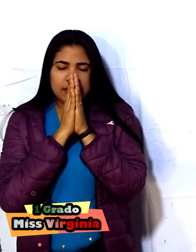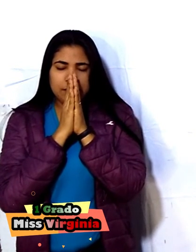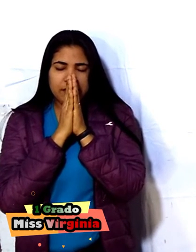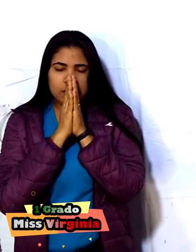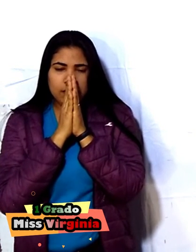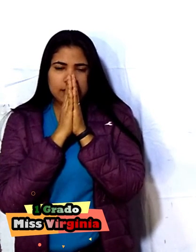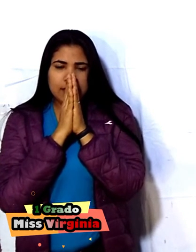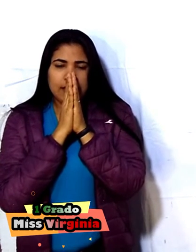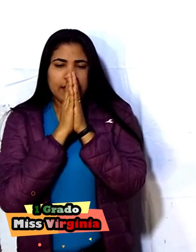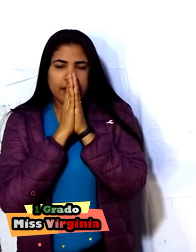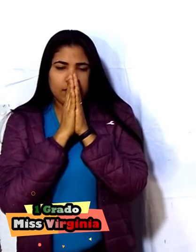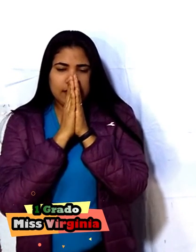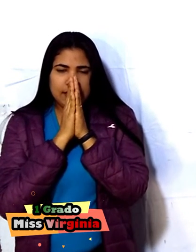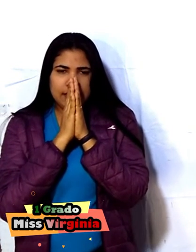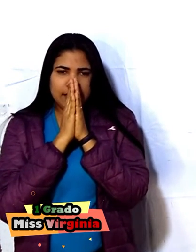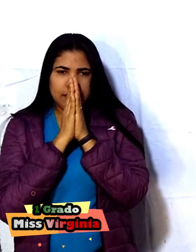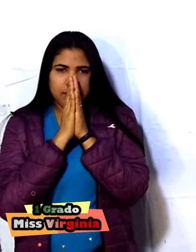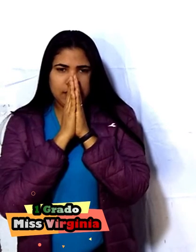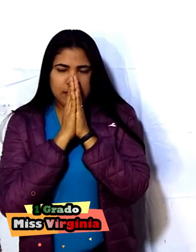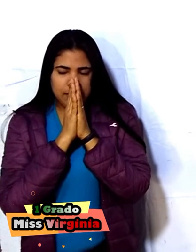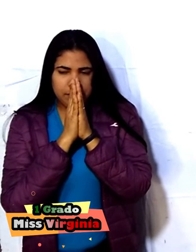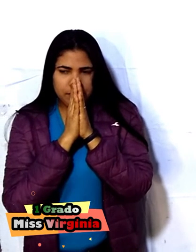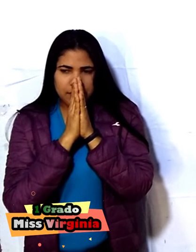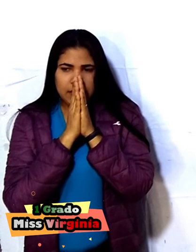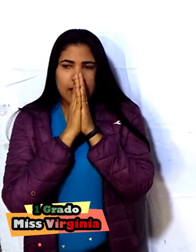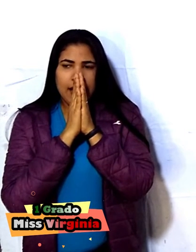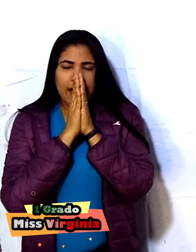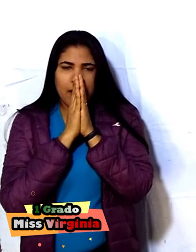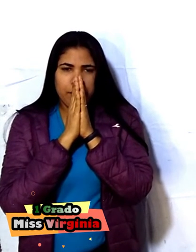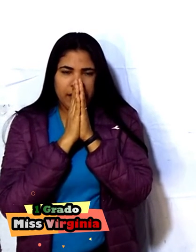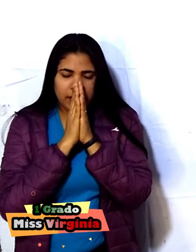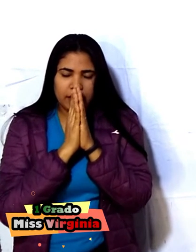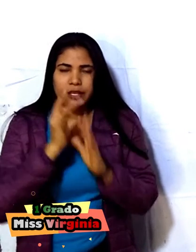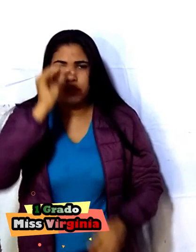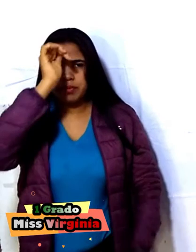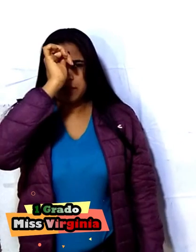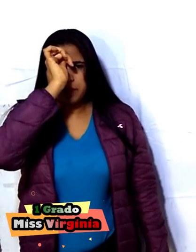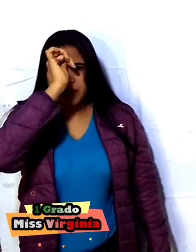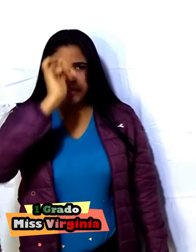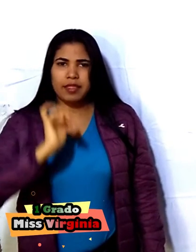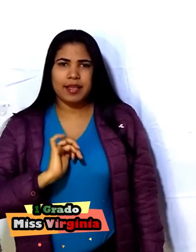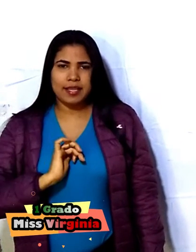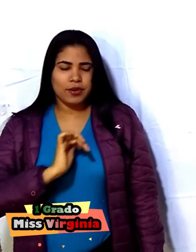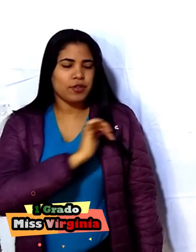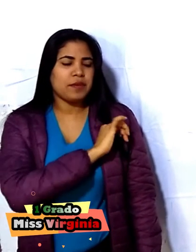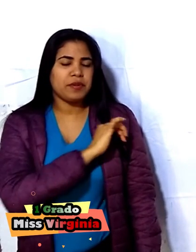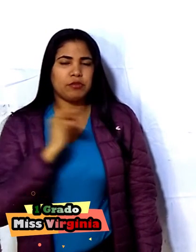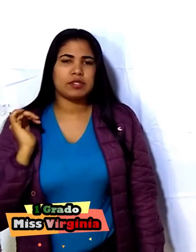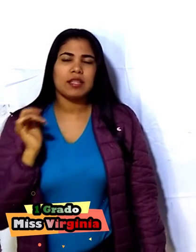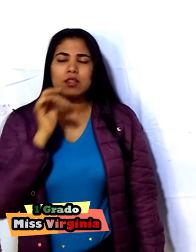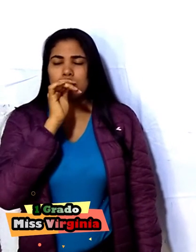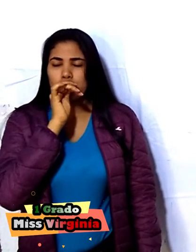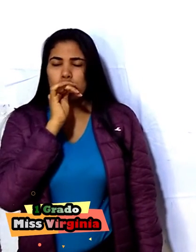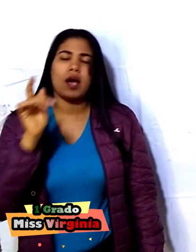todas esas personas que lo necesitan. ¿Sí? Amén. En el nombre del Padre, del Hijo, del